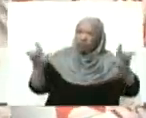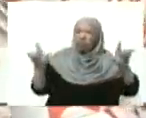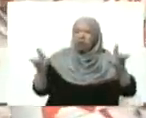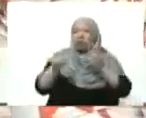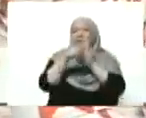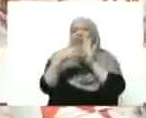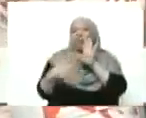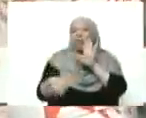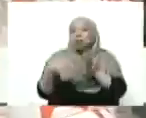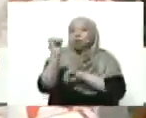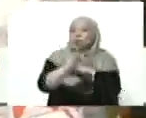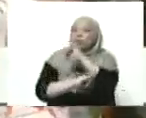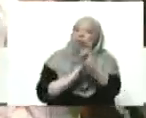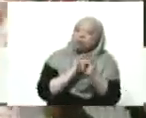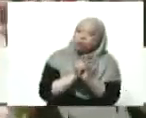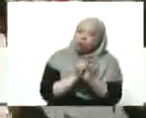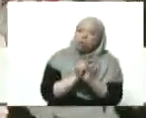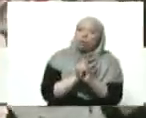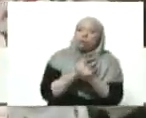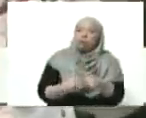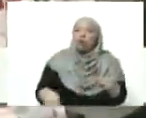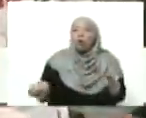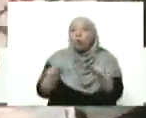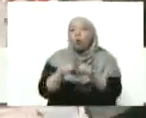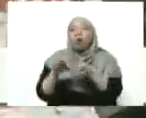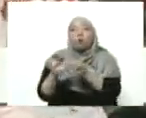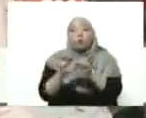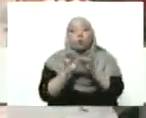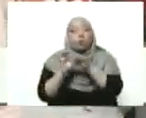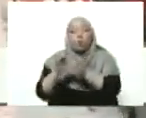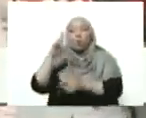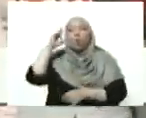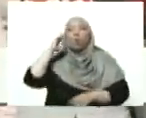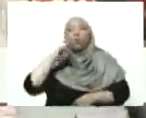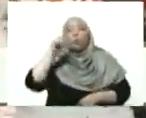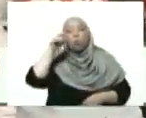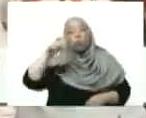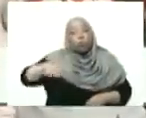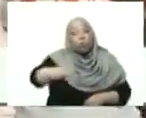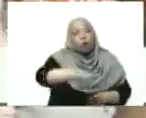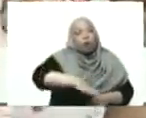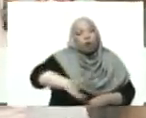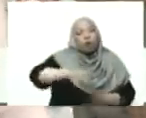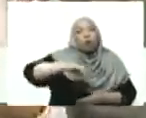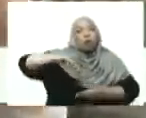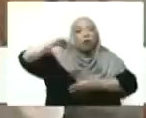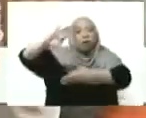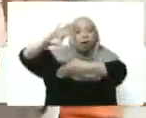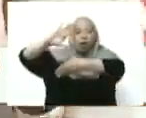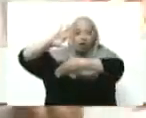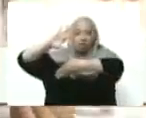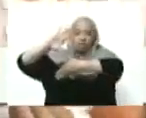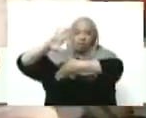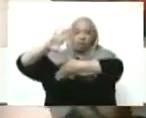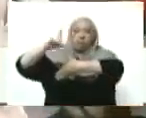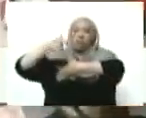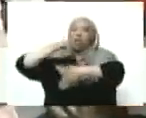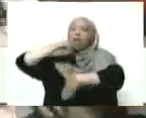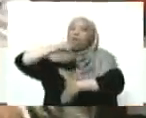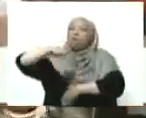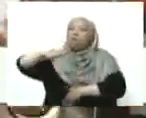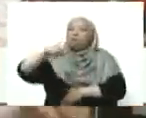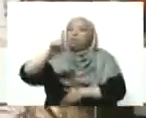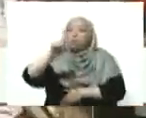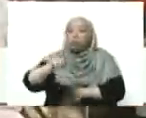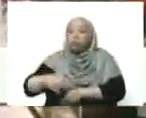derecho internacional. Igualmente, la Alianza Bolivariana para los Pueblos de Nuestra América, ALBA TCP, se ha pronunciado